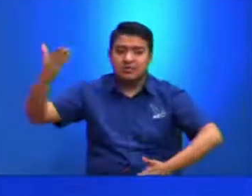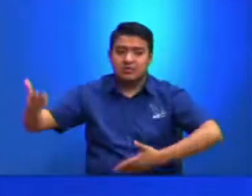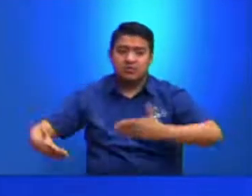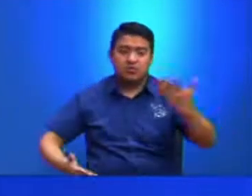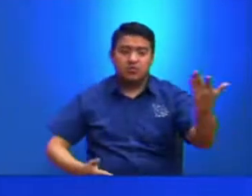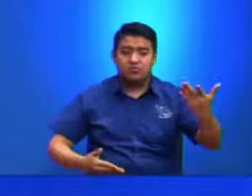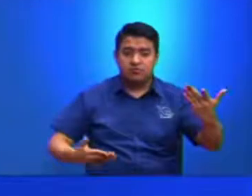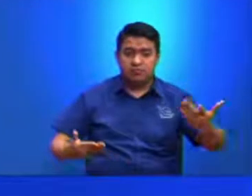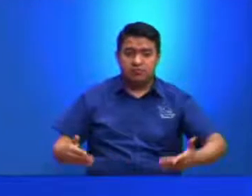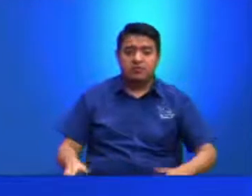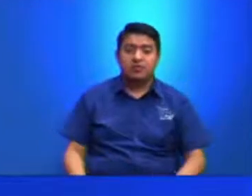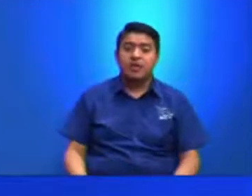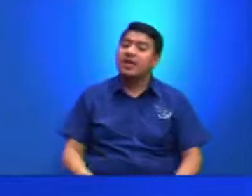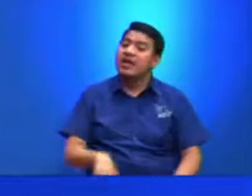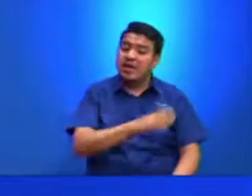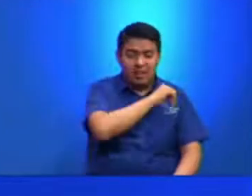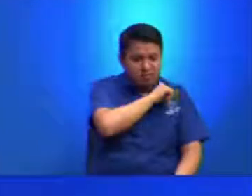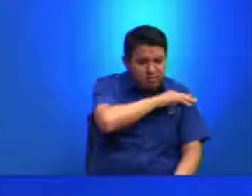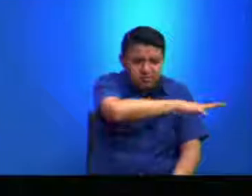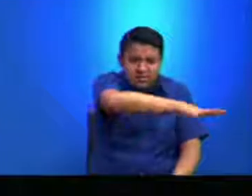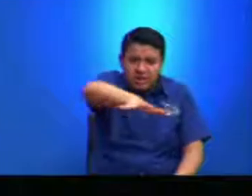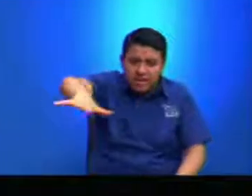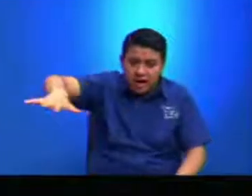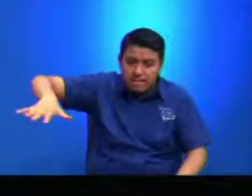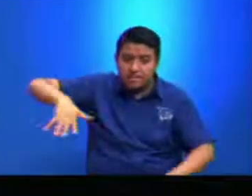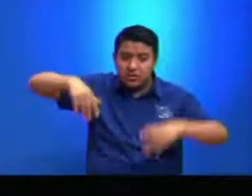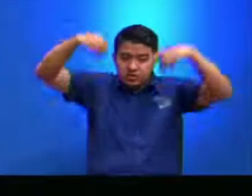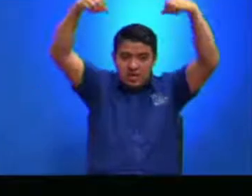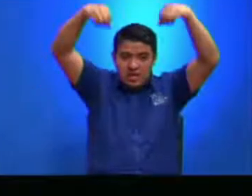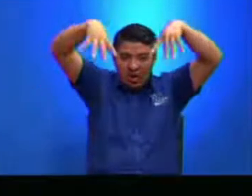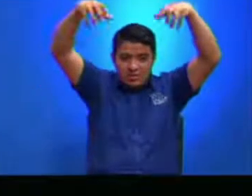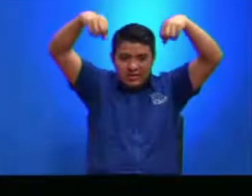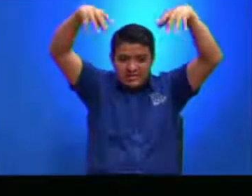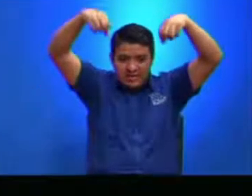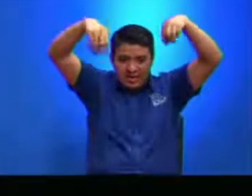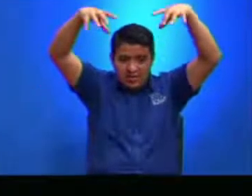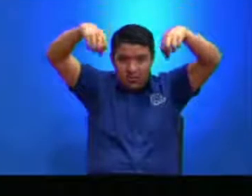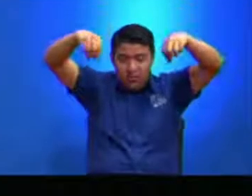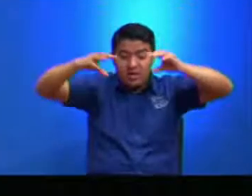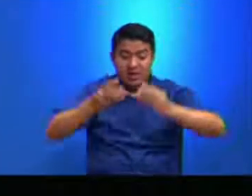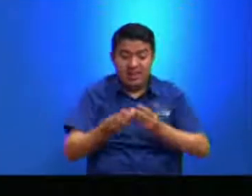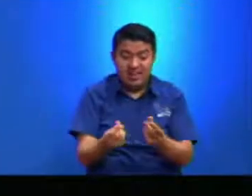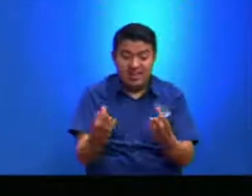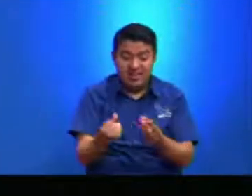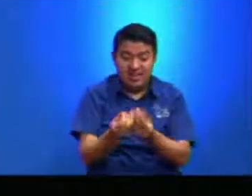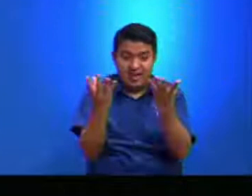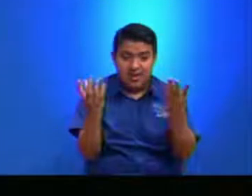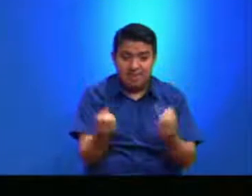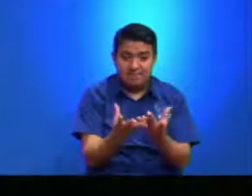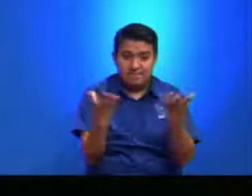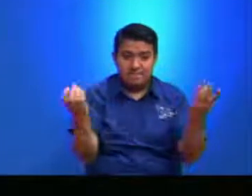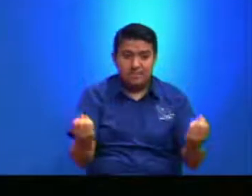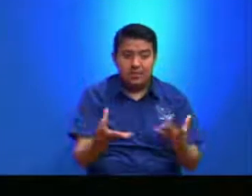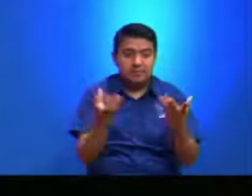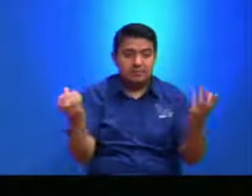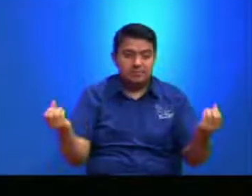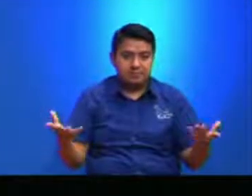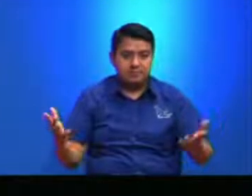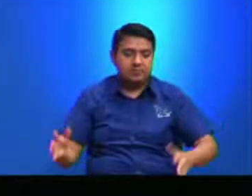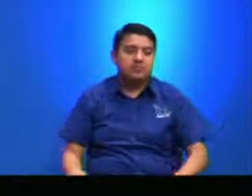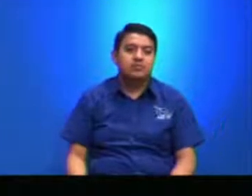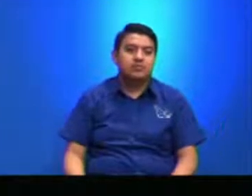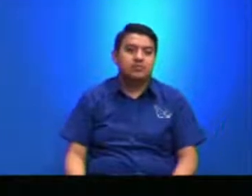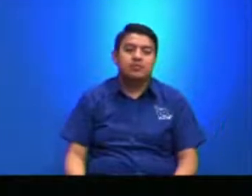verde prado y como aguacero sobre la hierba. Entonces, si no hay discurso divino, no